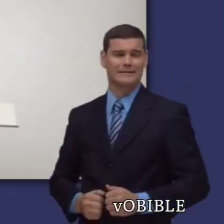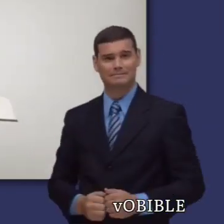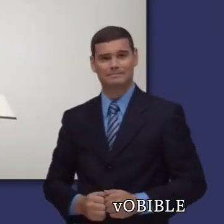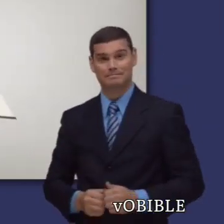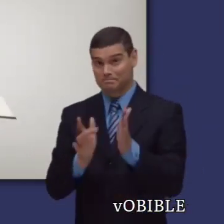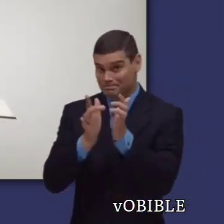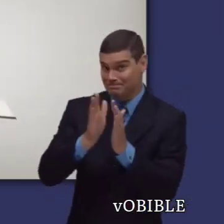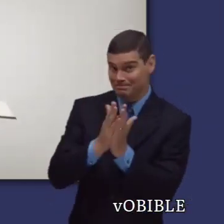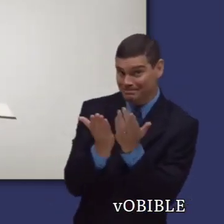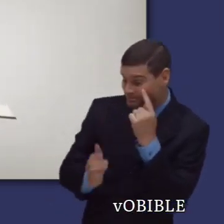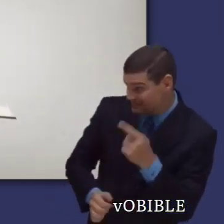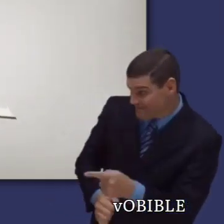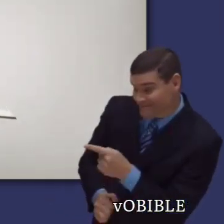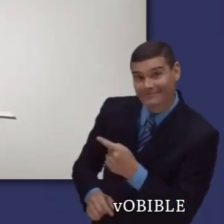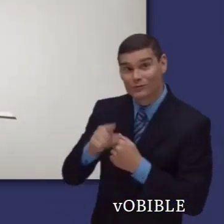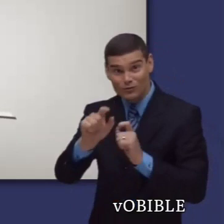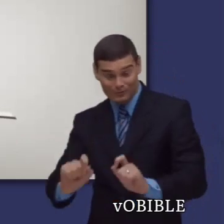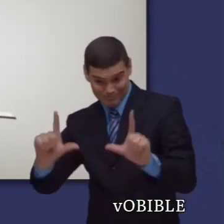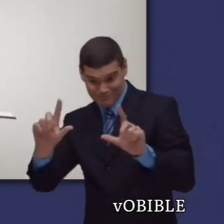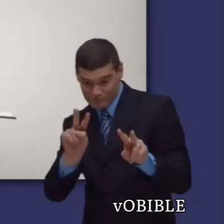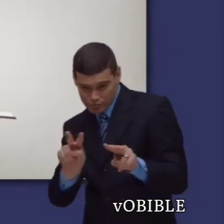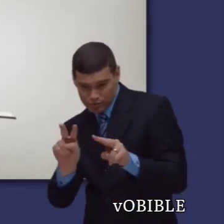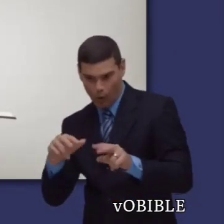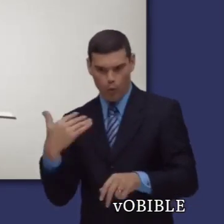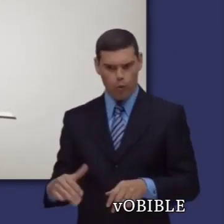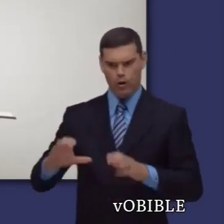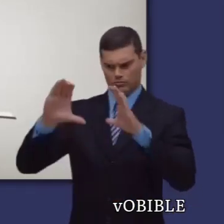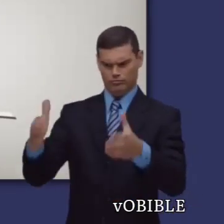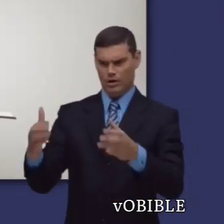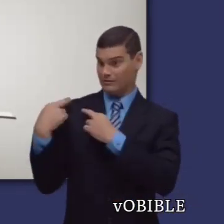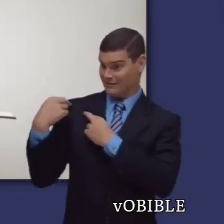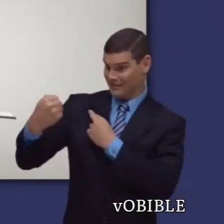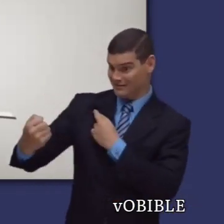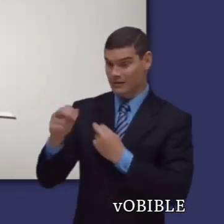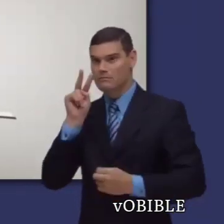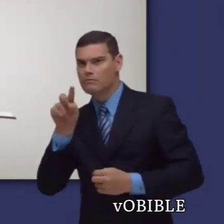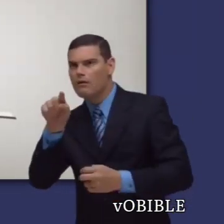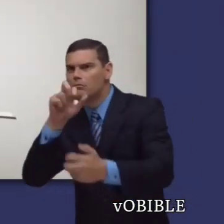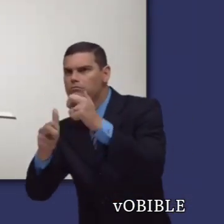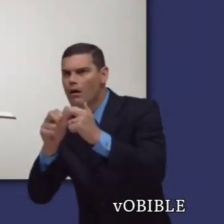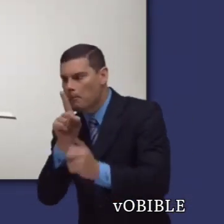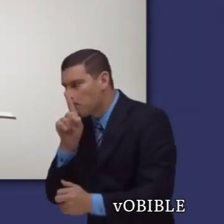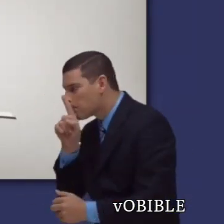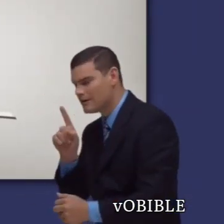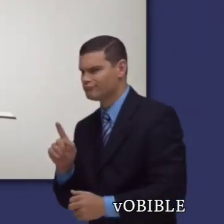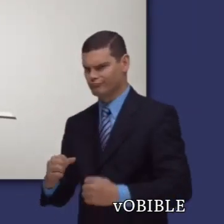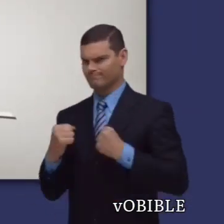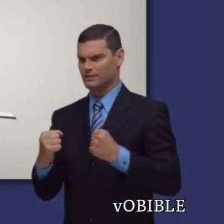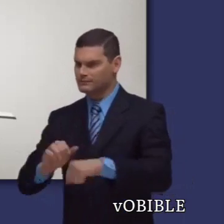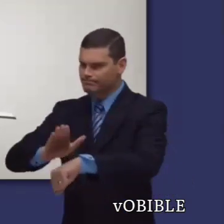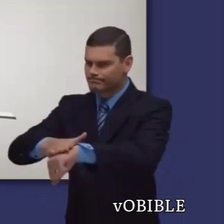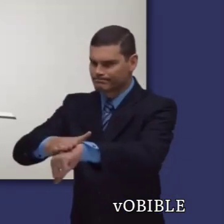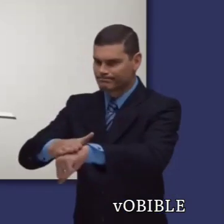Cuando lea la carta a Tito, fíjese en que los superintendentes deben atender con valor los problemas de la congregación, en